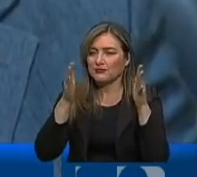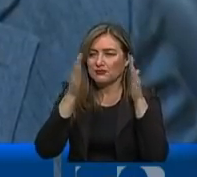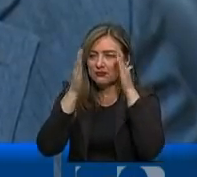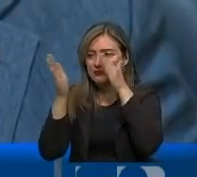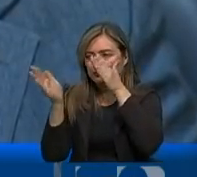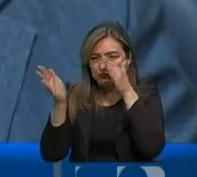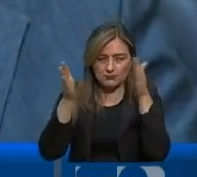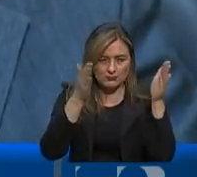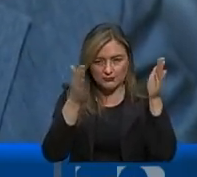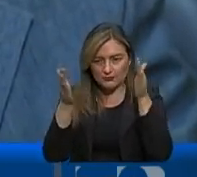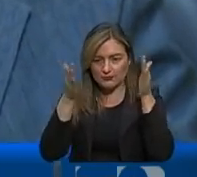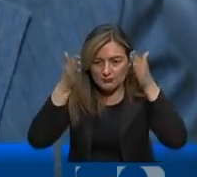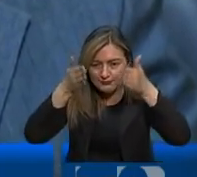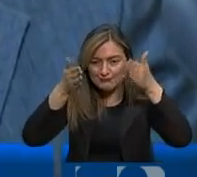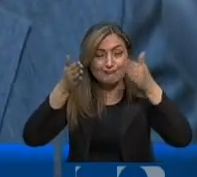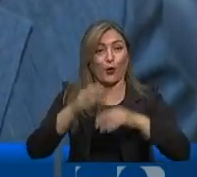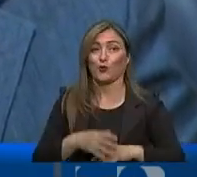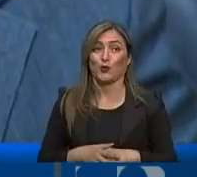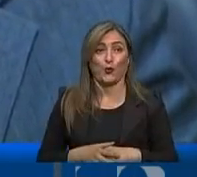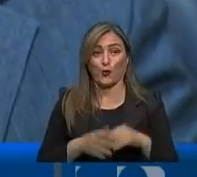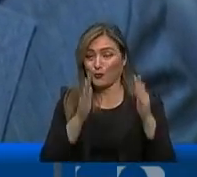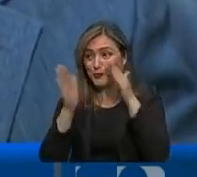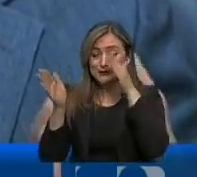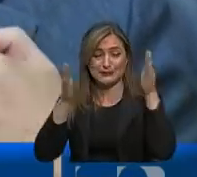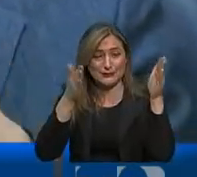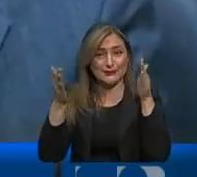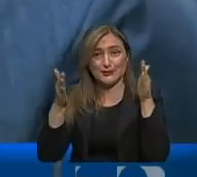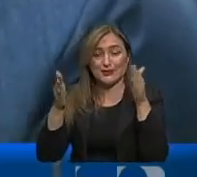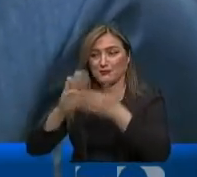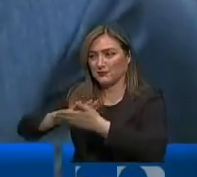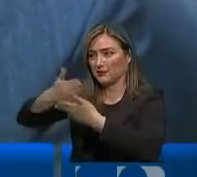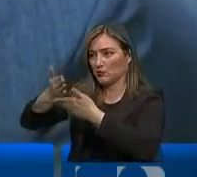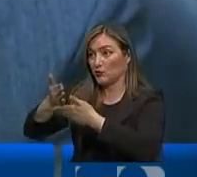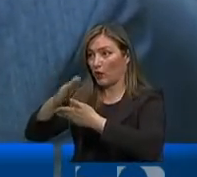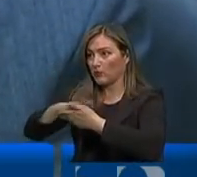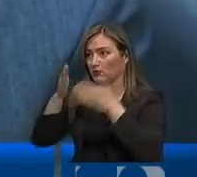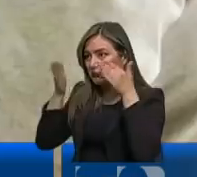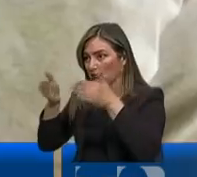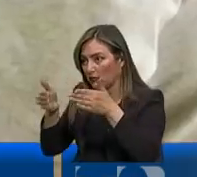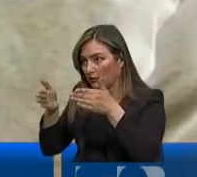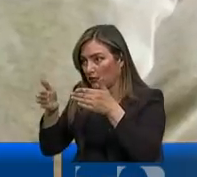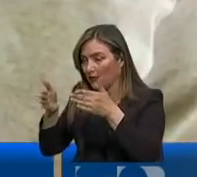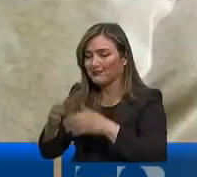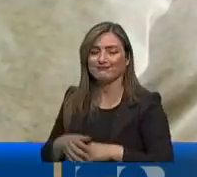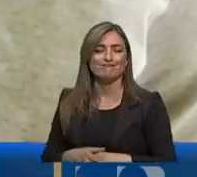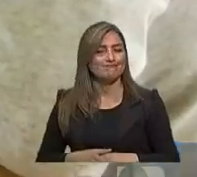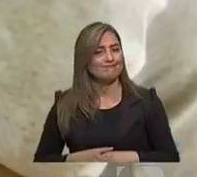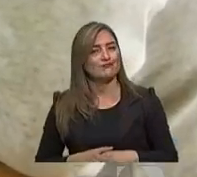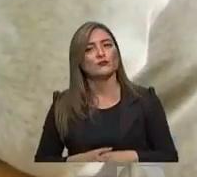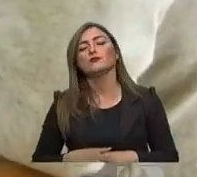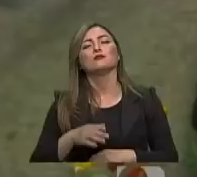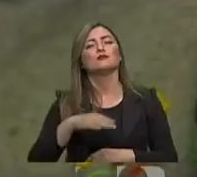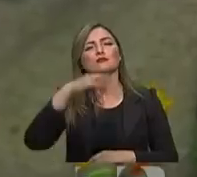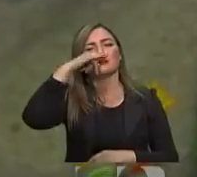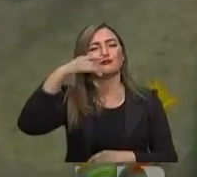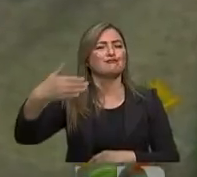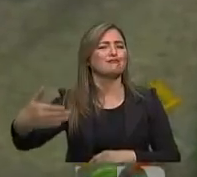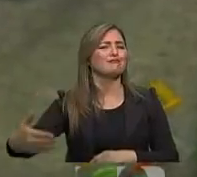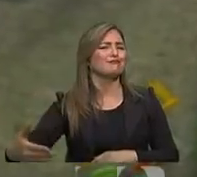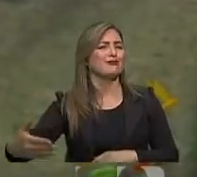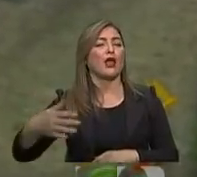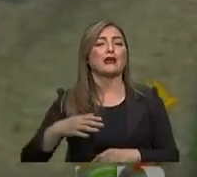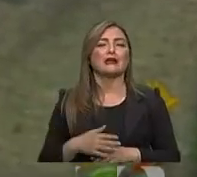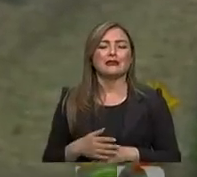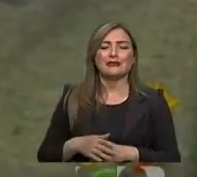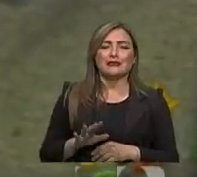dispersa, porque estuvieron ellos clavados frente a una pantalla. Señala además que para los más pequeños la adaptación